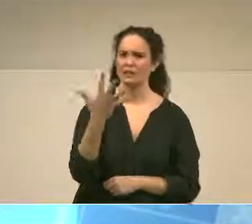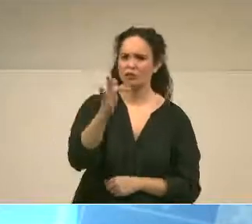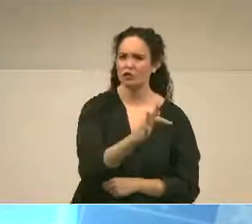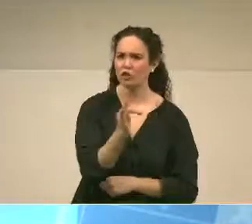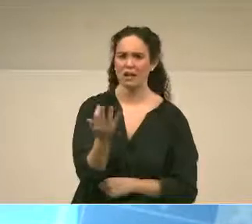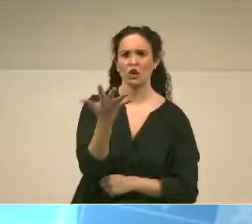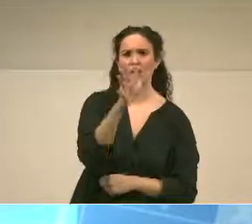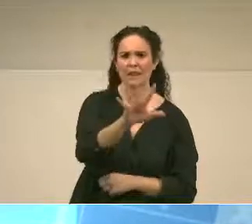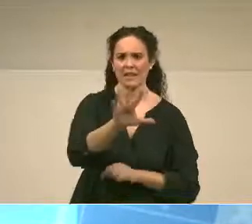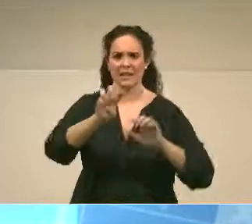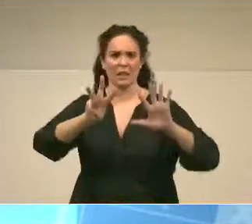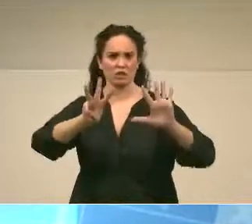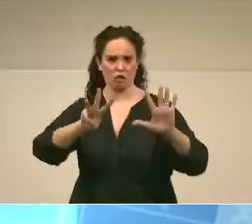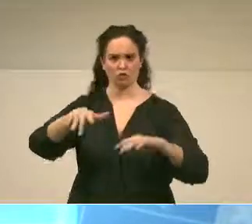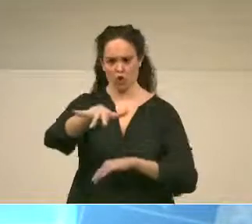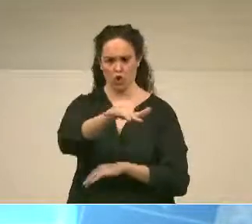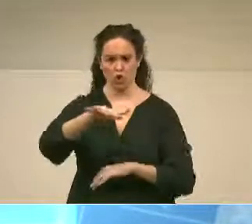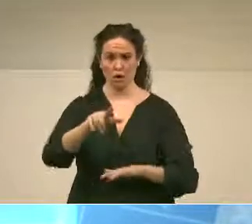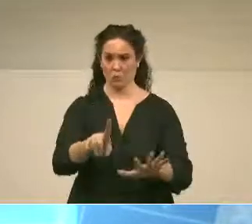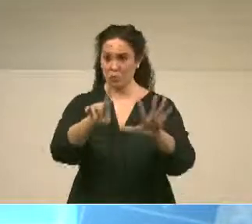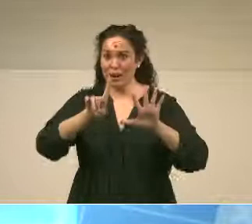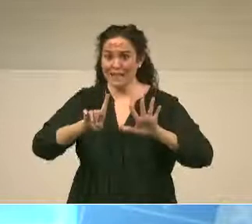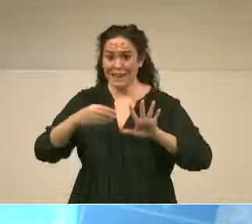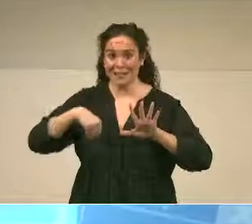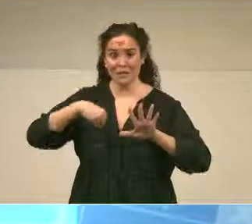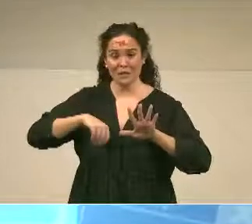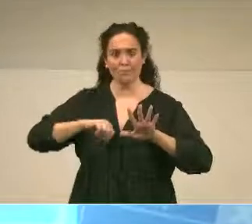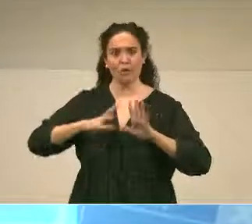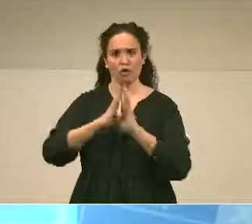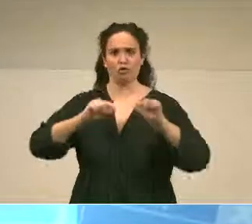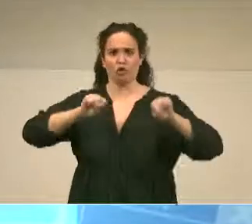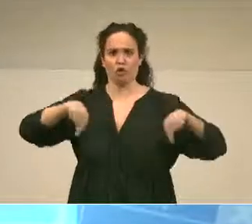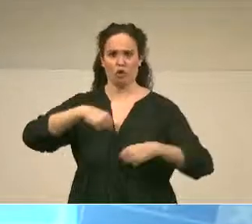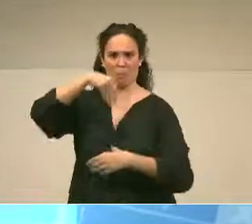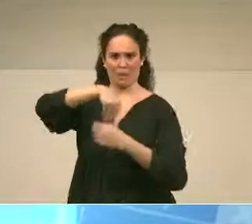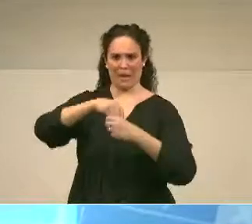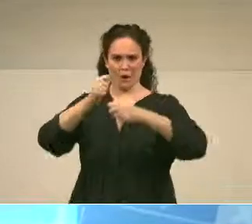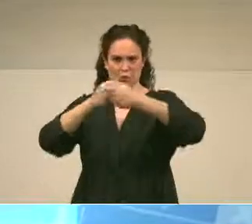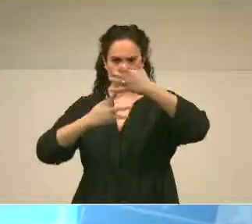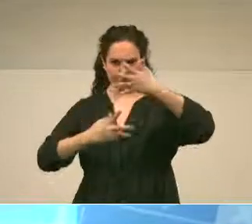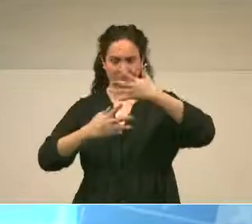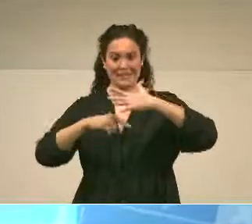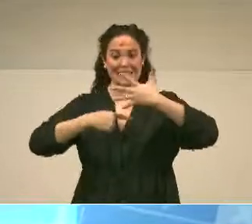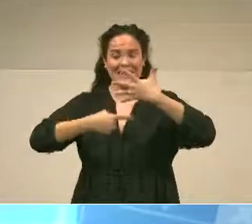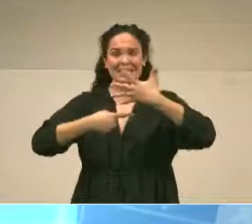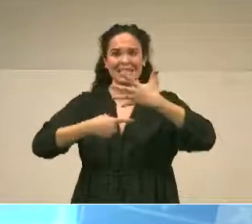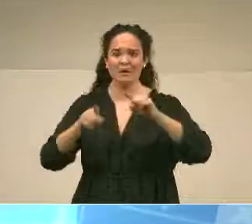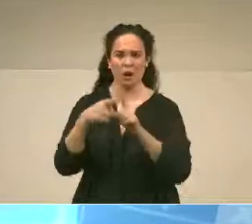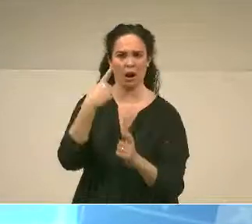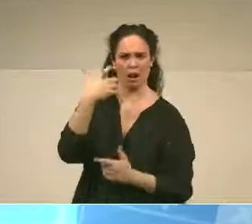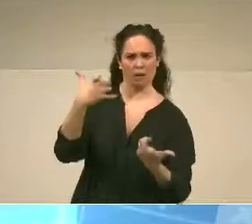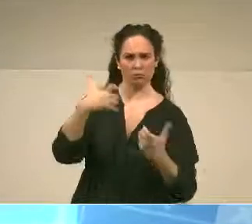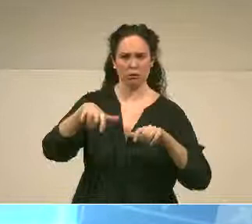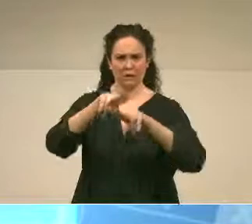zonas humedales que tenemos en Euskadi, 6 aparecen en ese convenio, están consideradas como de relevancia